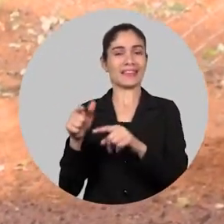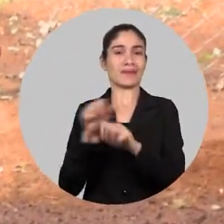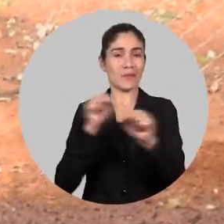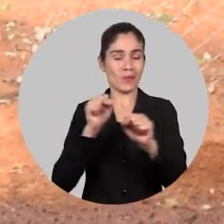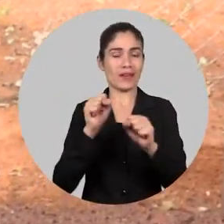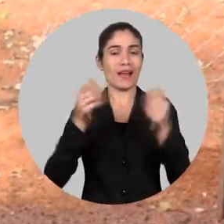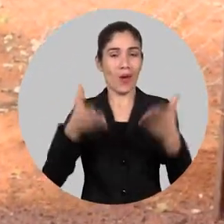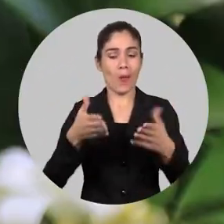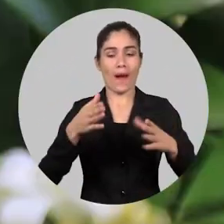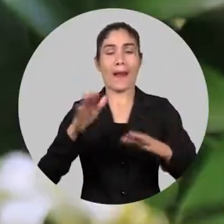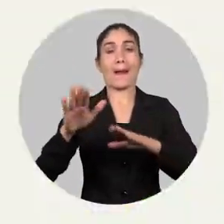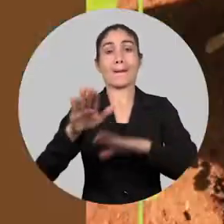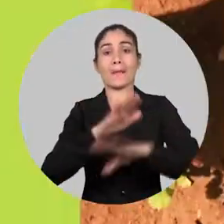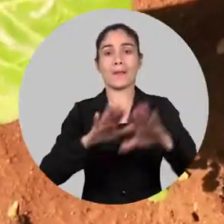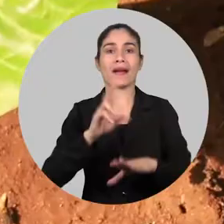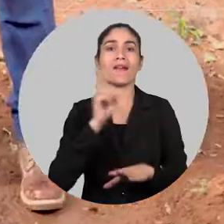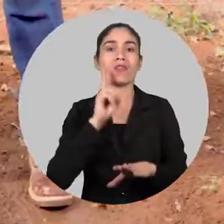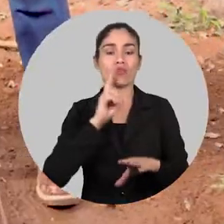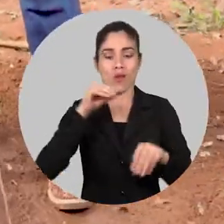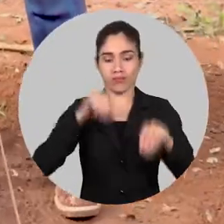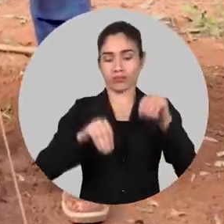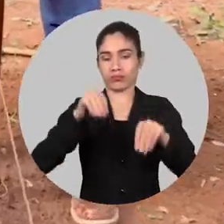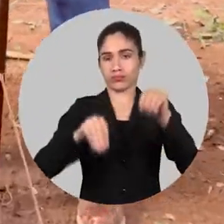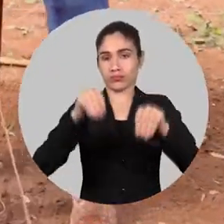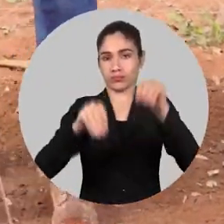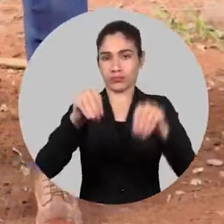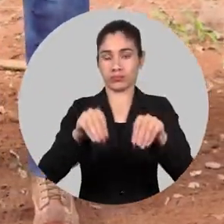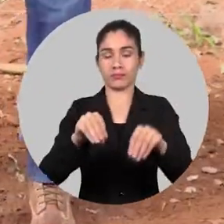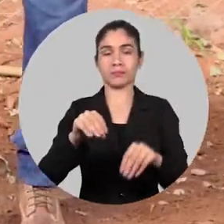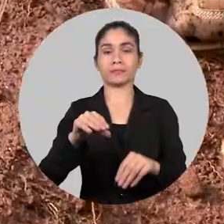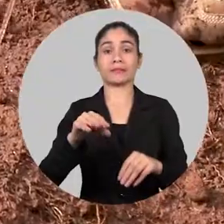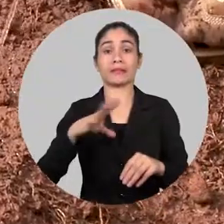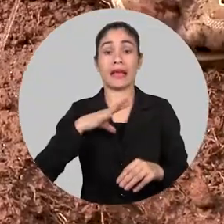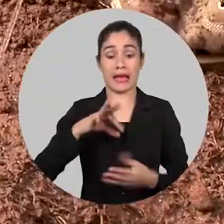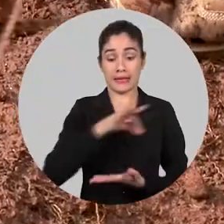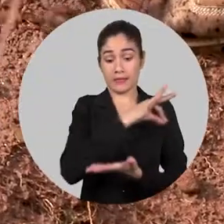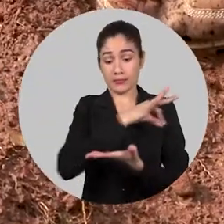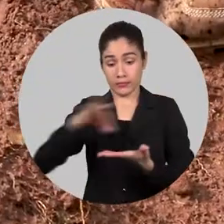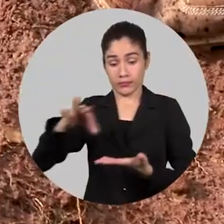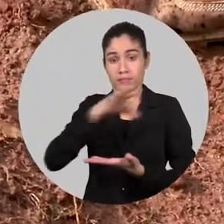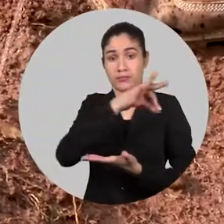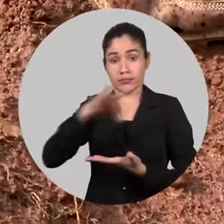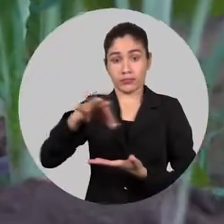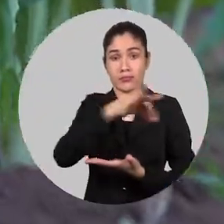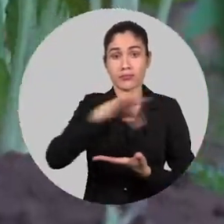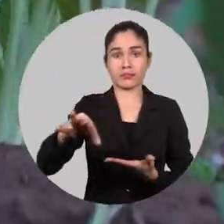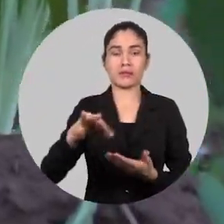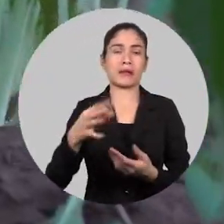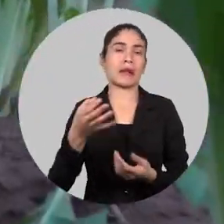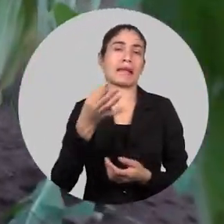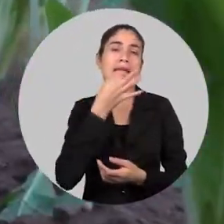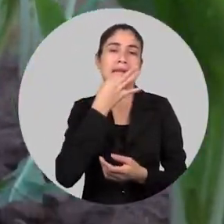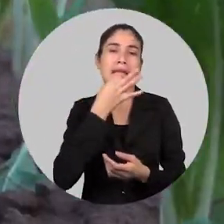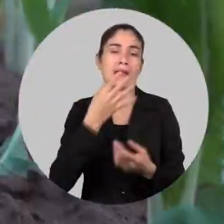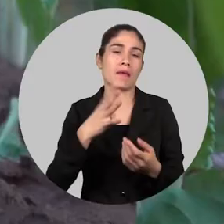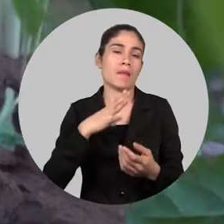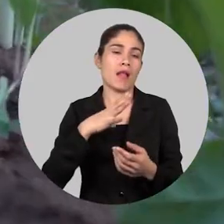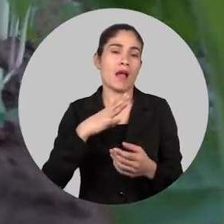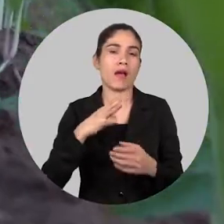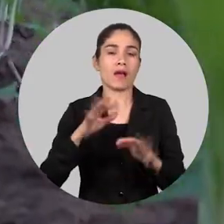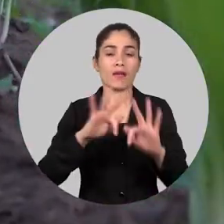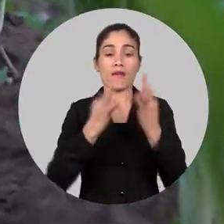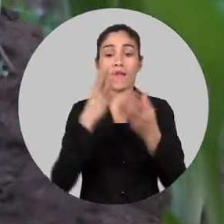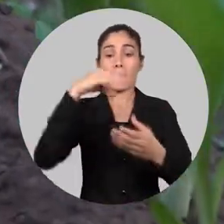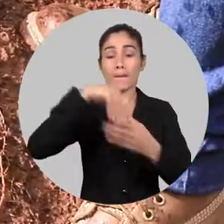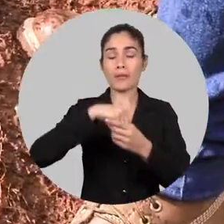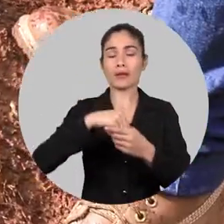mejores condiciones para la siembra. Ya ahorita con el año de surco, ya preparada para una huerta familiar japonó